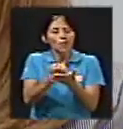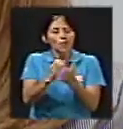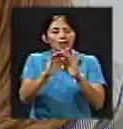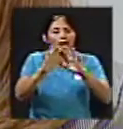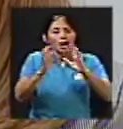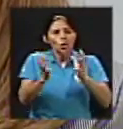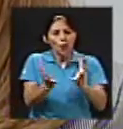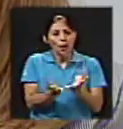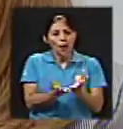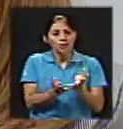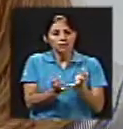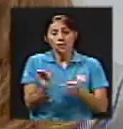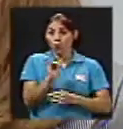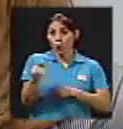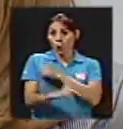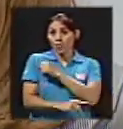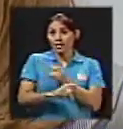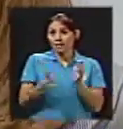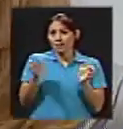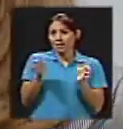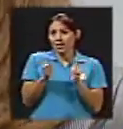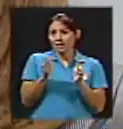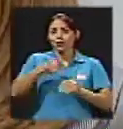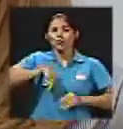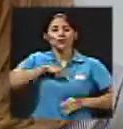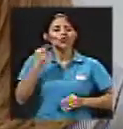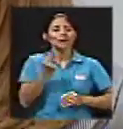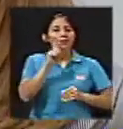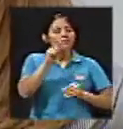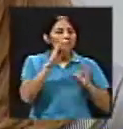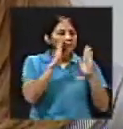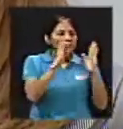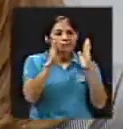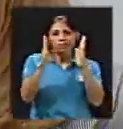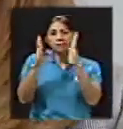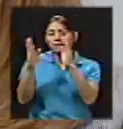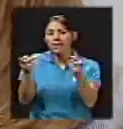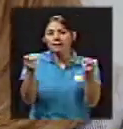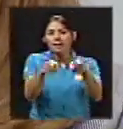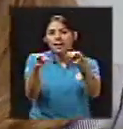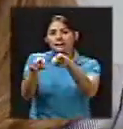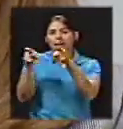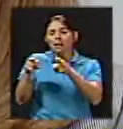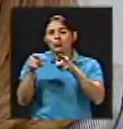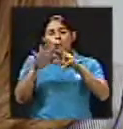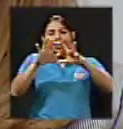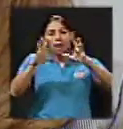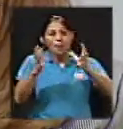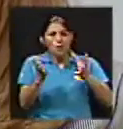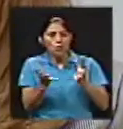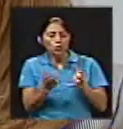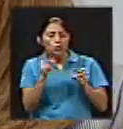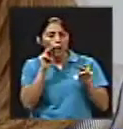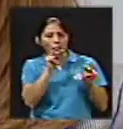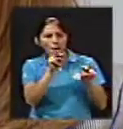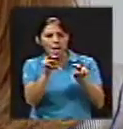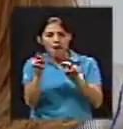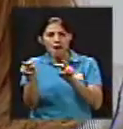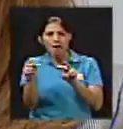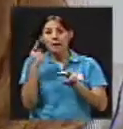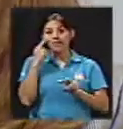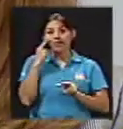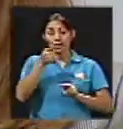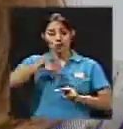pequeño que somos, debemos de estar siempre muy atentos de todo lo que está pasando en el resto del mundo para ver cómo se pueden ubicar nuestros